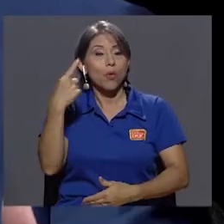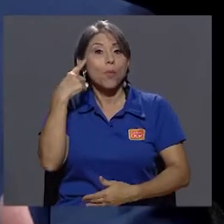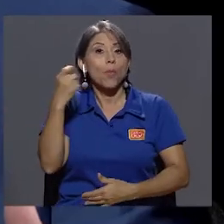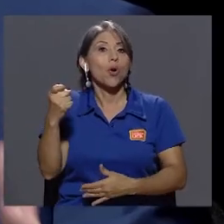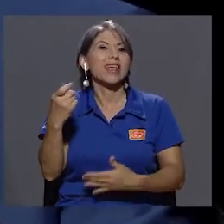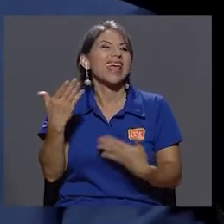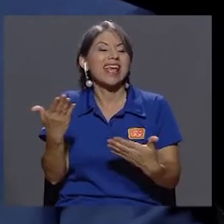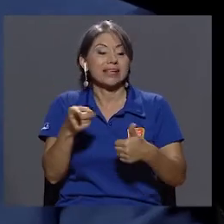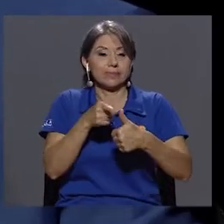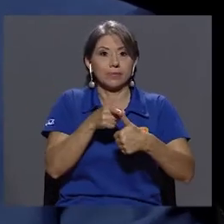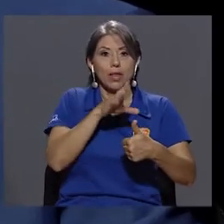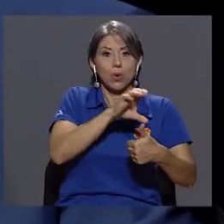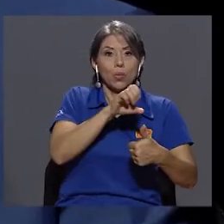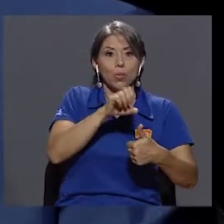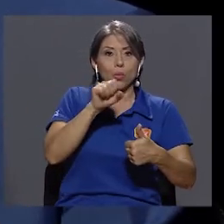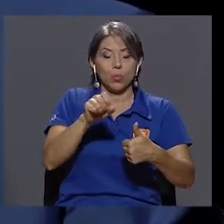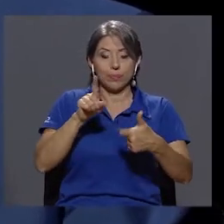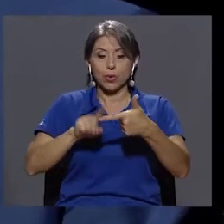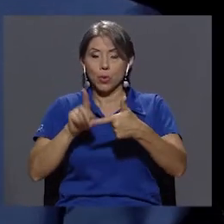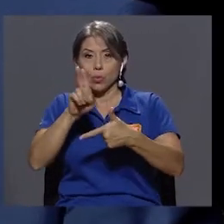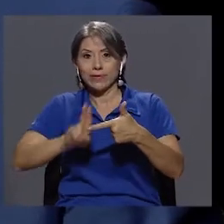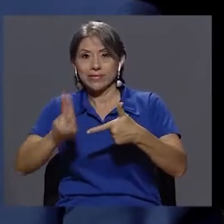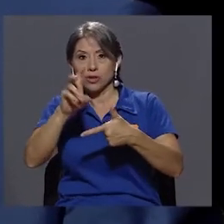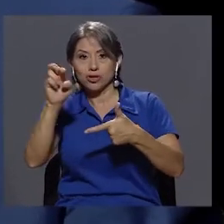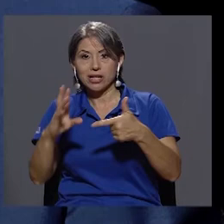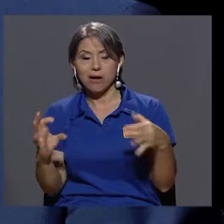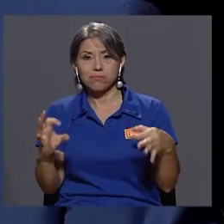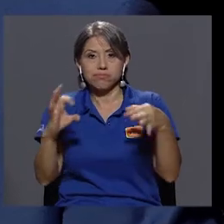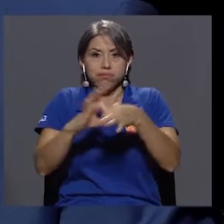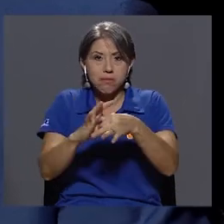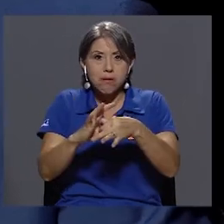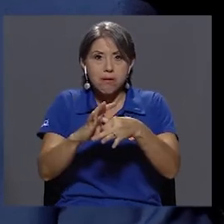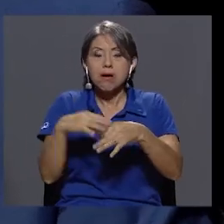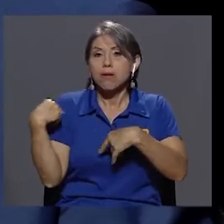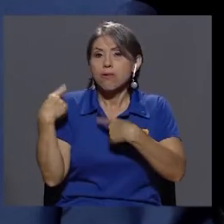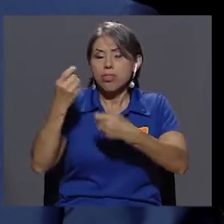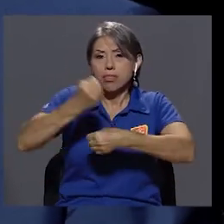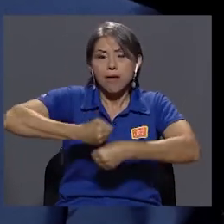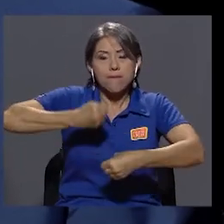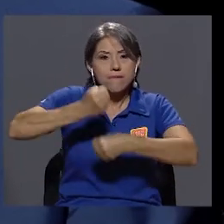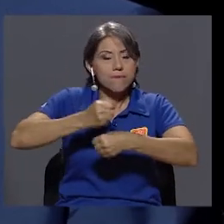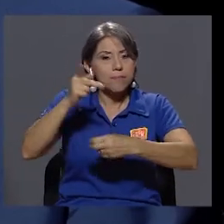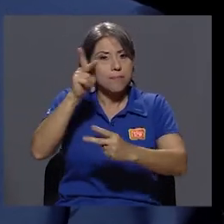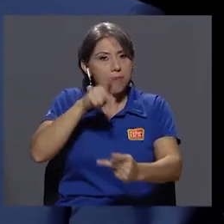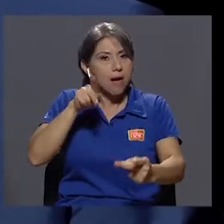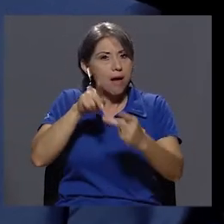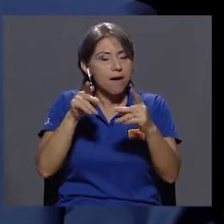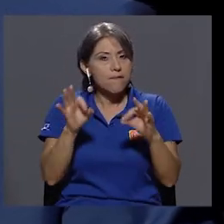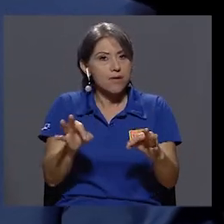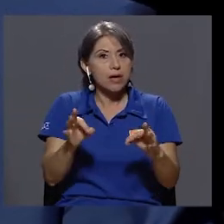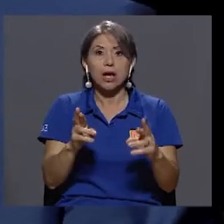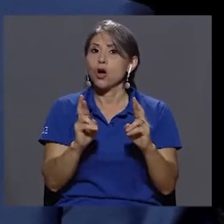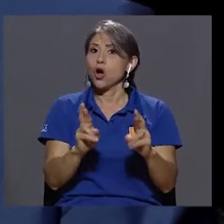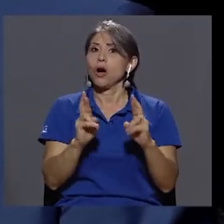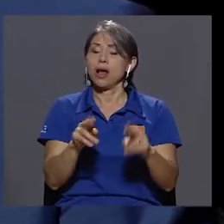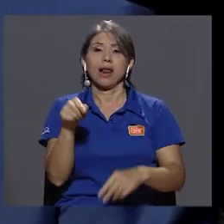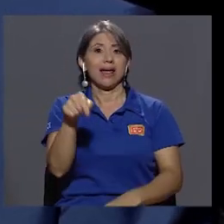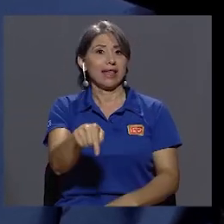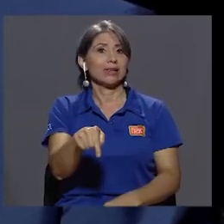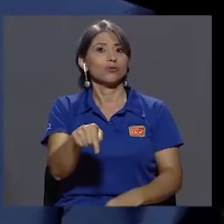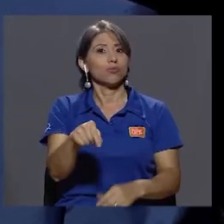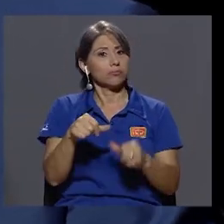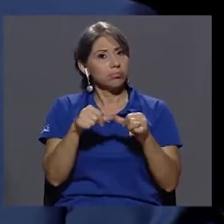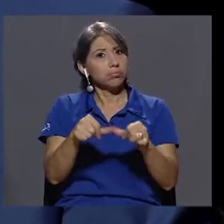seguro social de universidad costa rica que han ido trabajando con perfecto y ojalá que esto no se nos vaya de